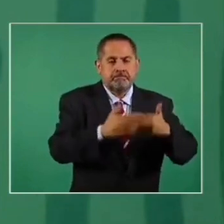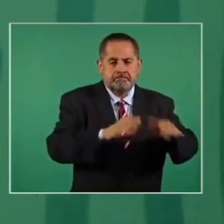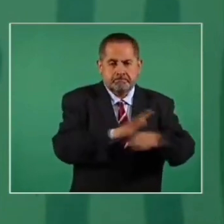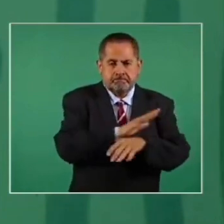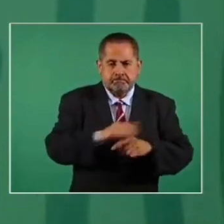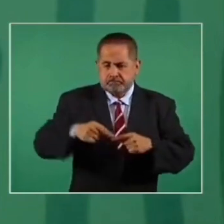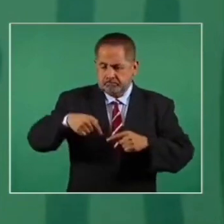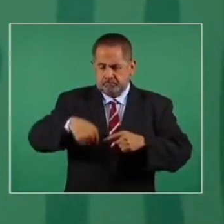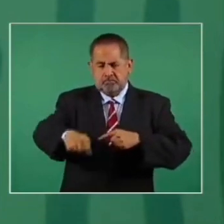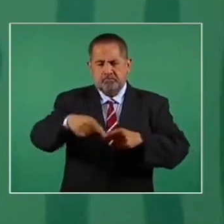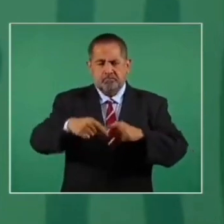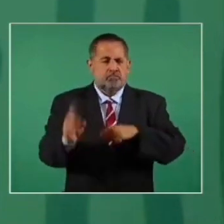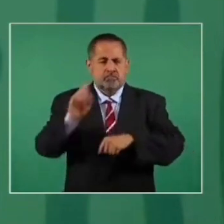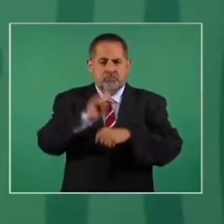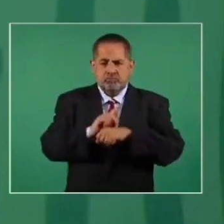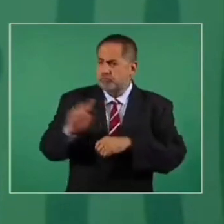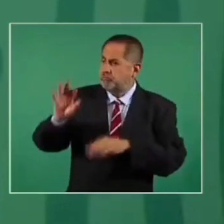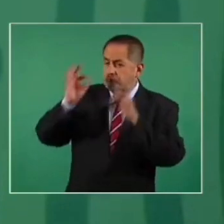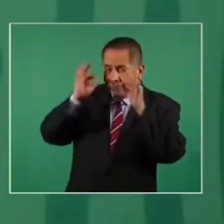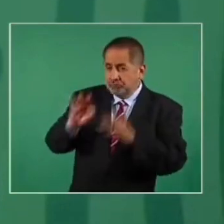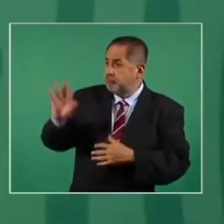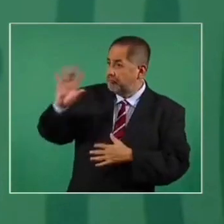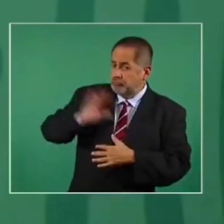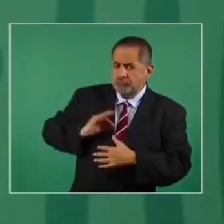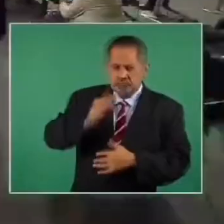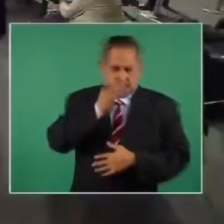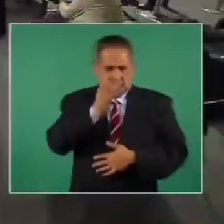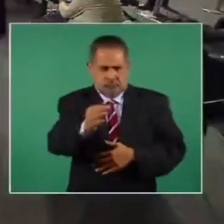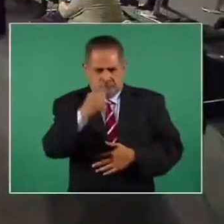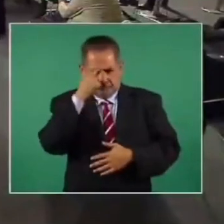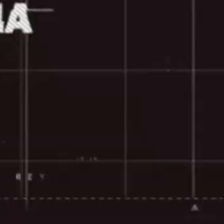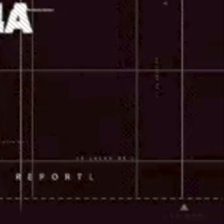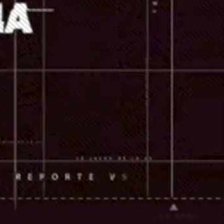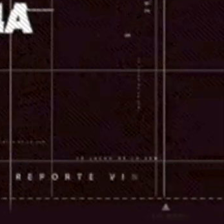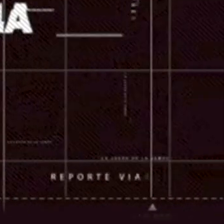en el transcurso del día de hoy, cuando oficialmente me lo digan. Gracias.